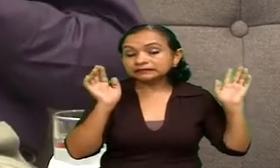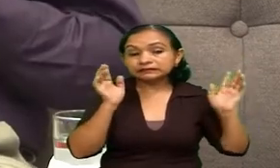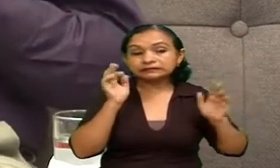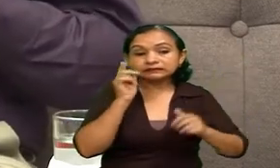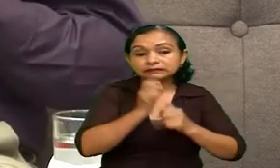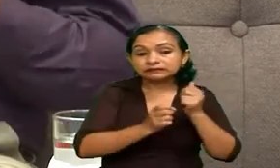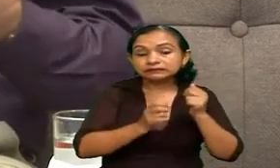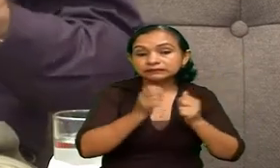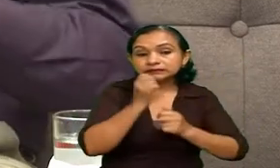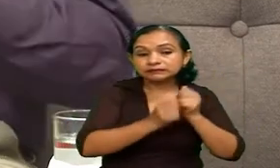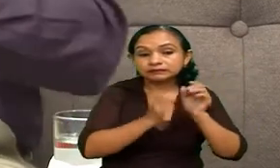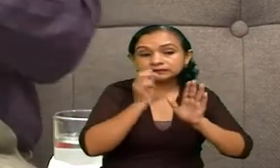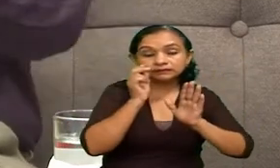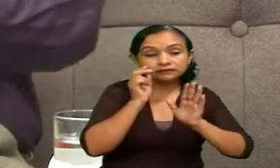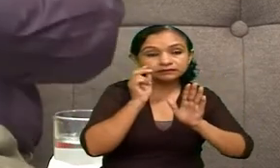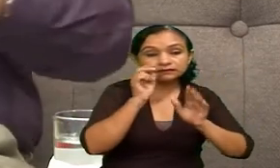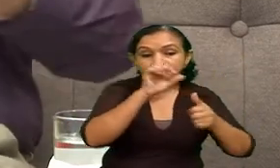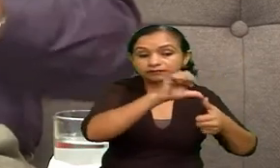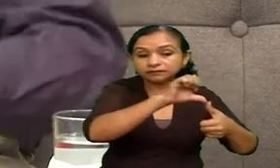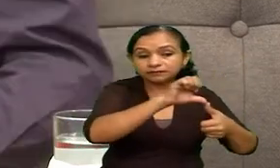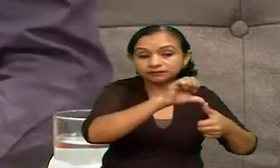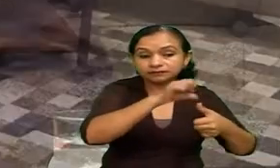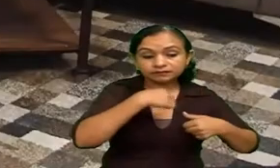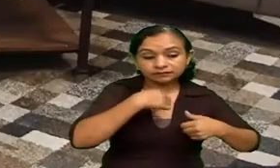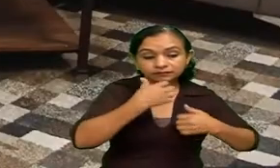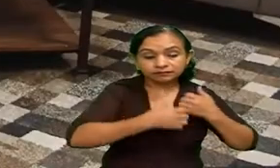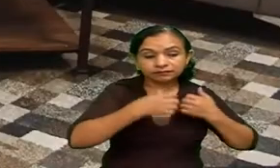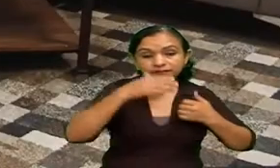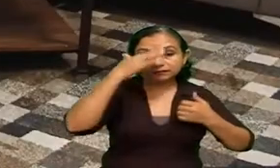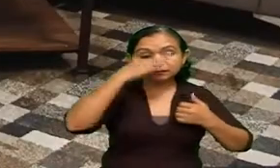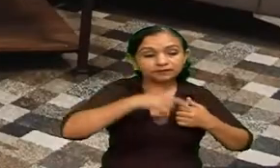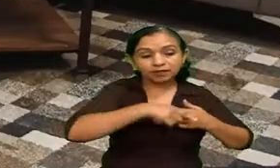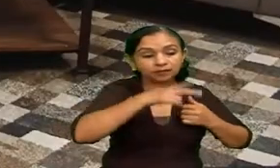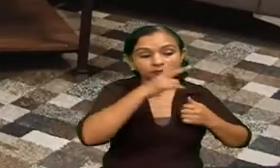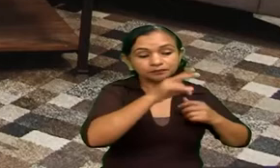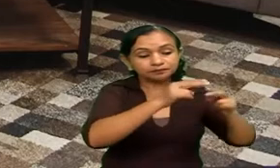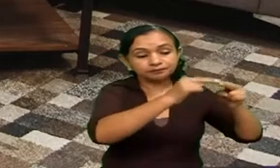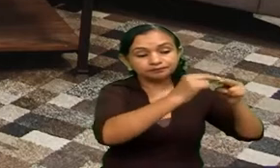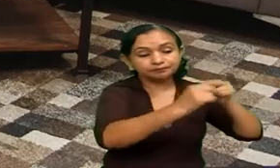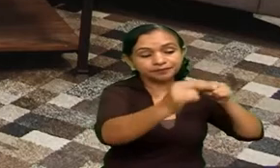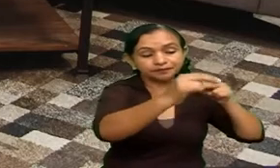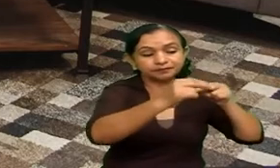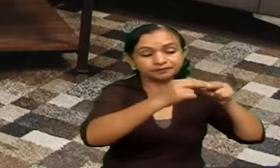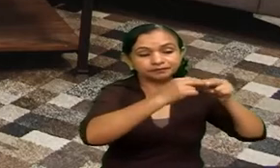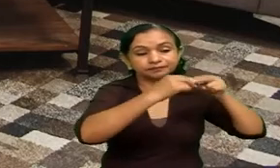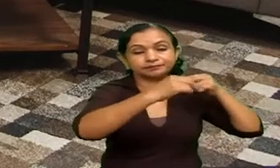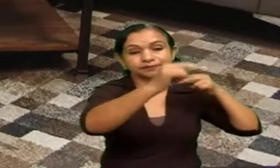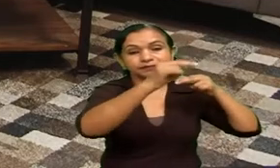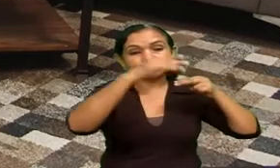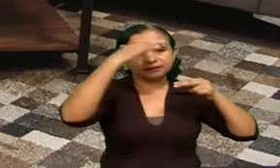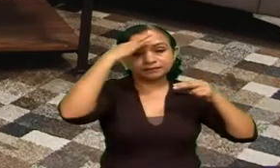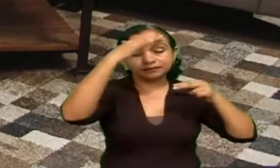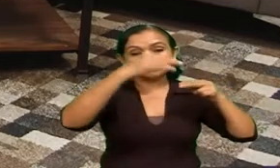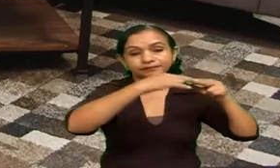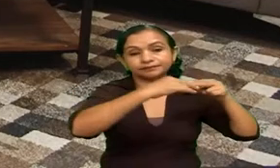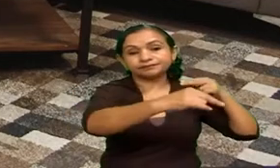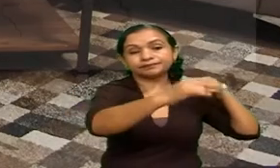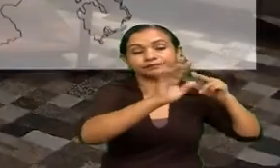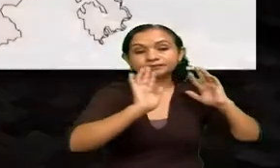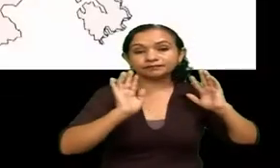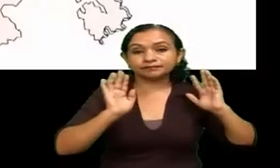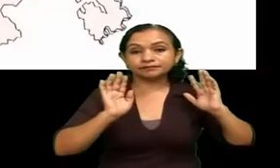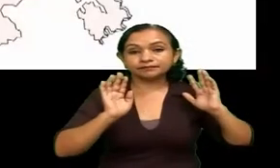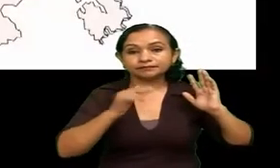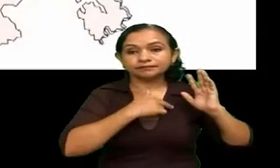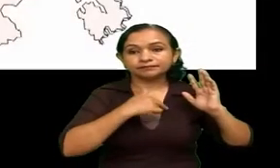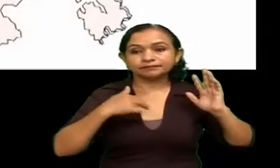¿verdad? Y es una cosa automática, no es que lo estén haciendo las personas de manera directa. Entonces se desconecta México, y entonces ahí es